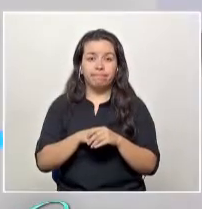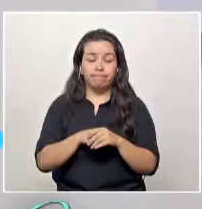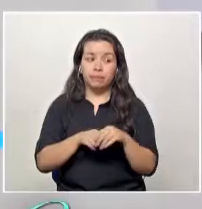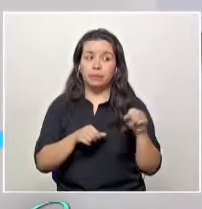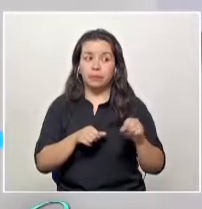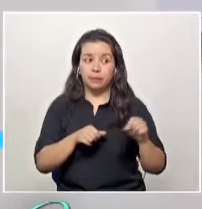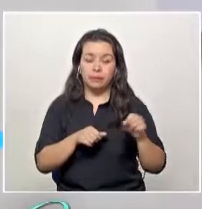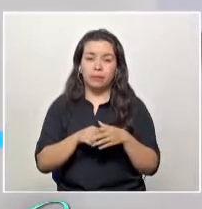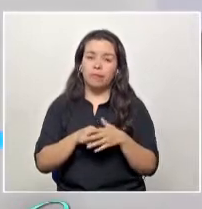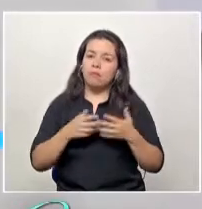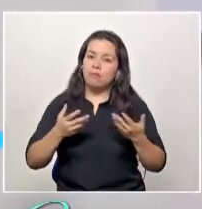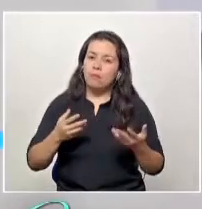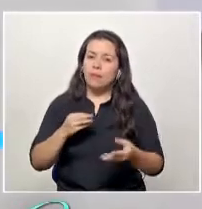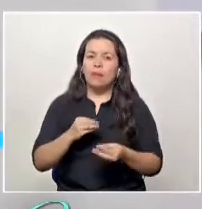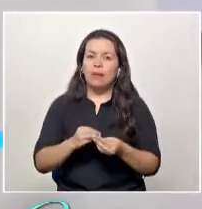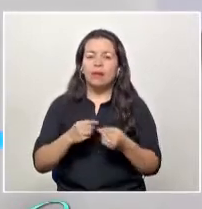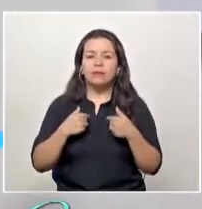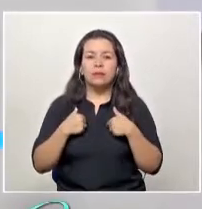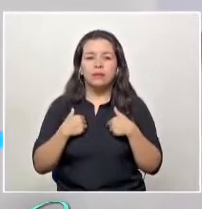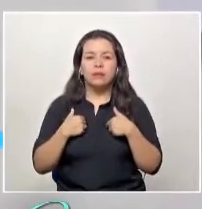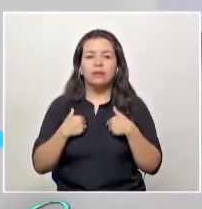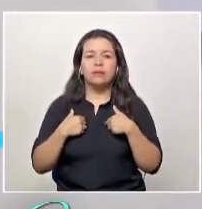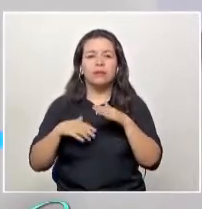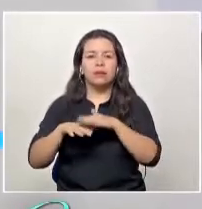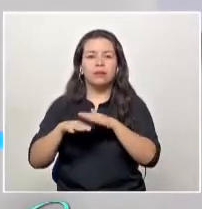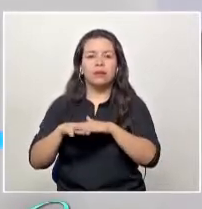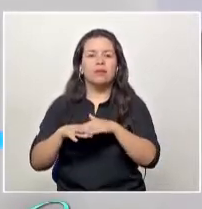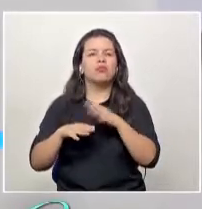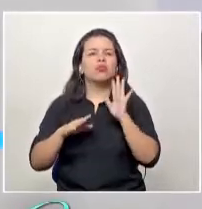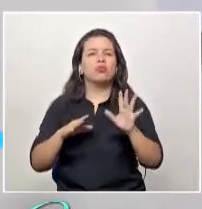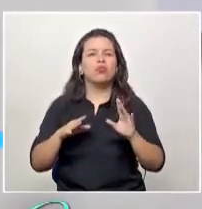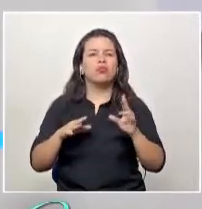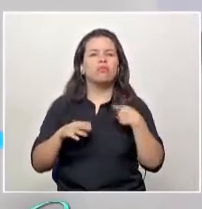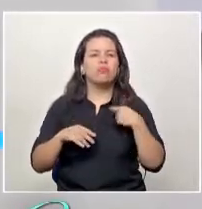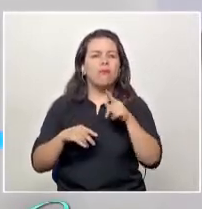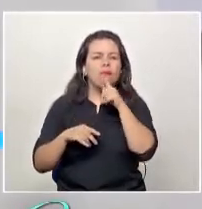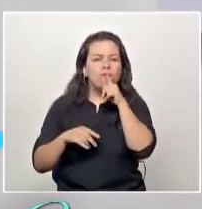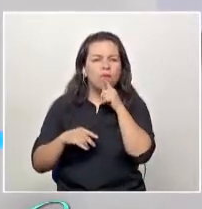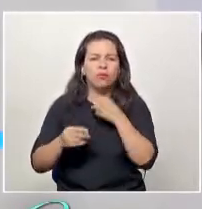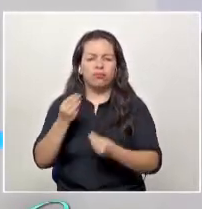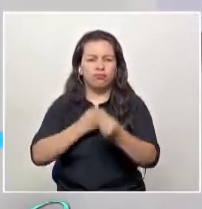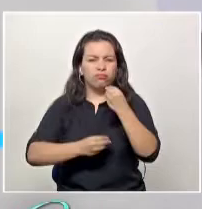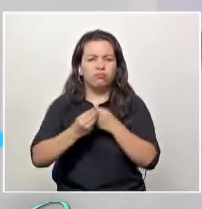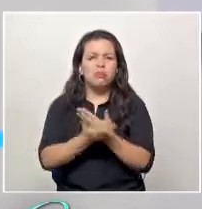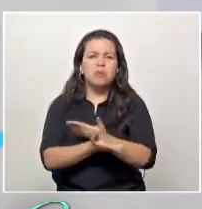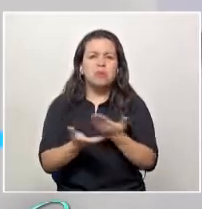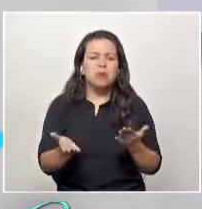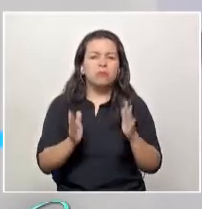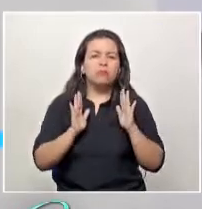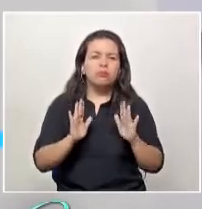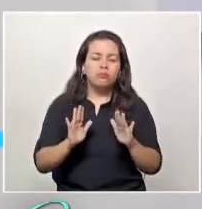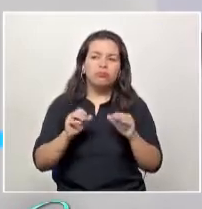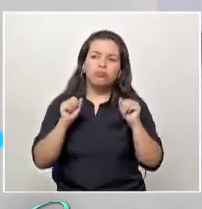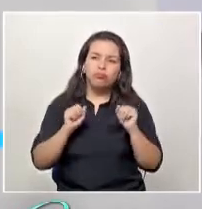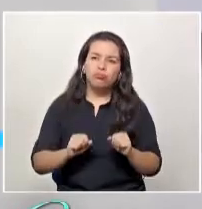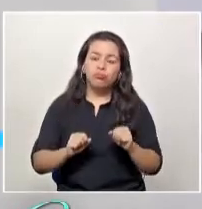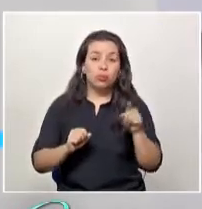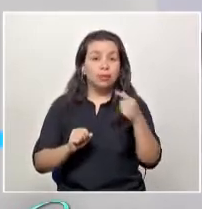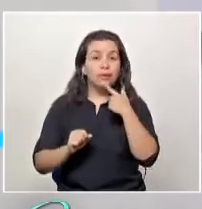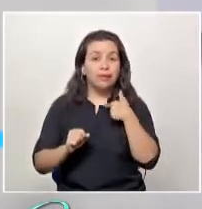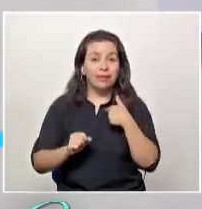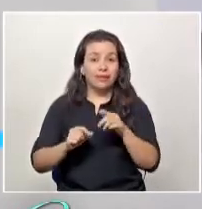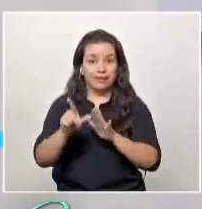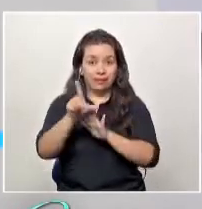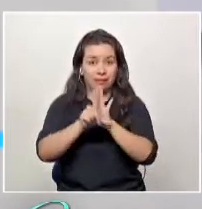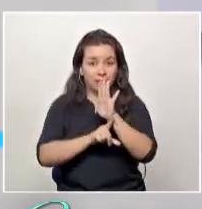claro. Y no le haga daño. Y vuelvo y repito, muchas de esas frutas las puede consumir, obviamente, ustedes dieron la